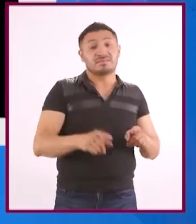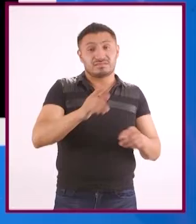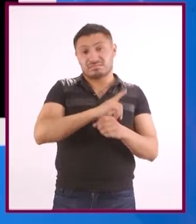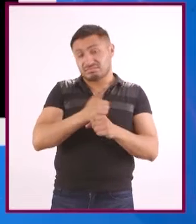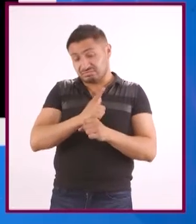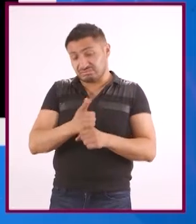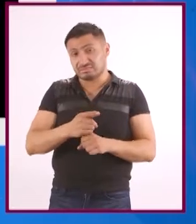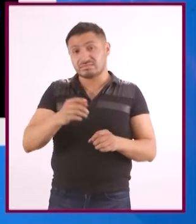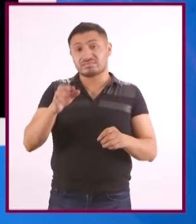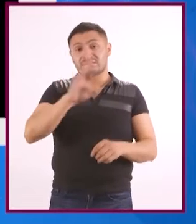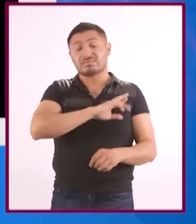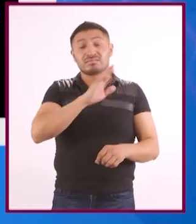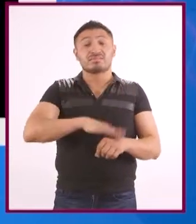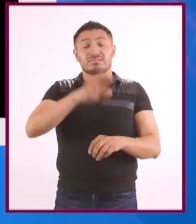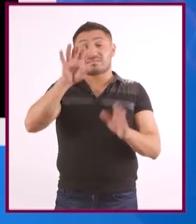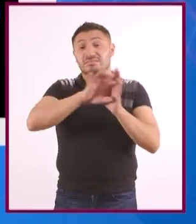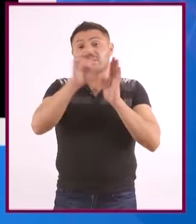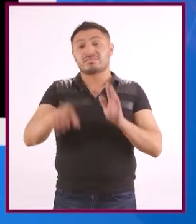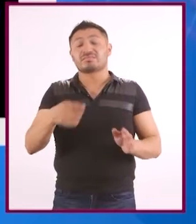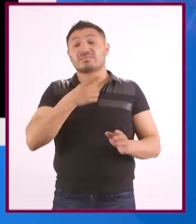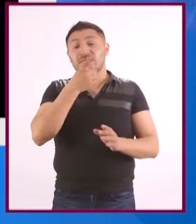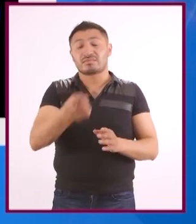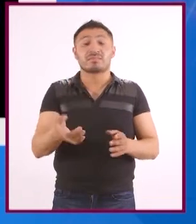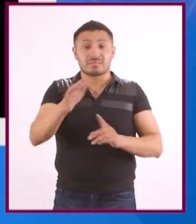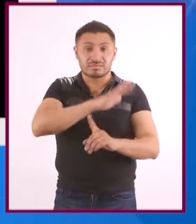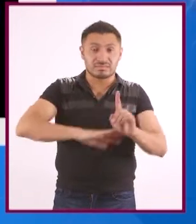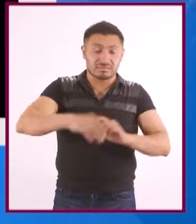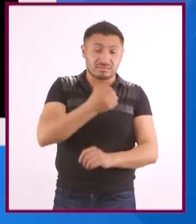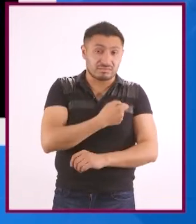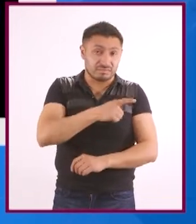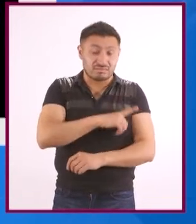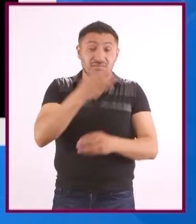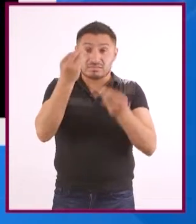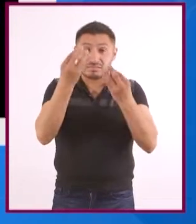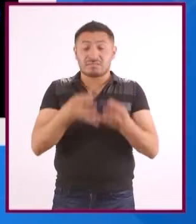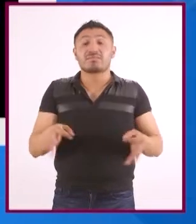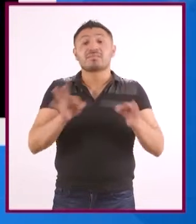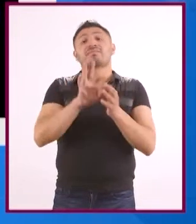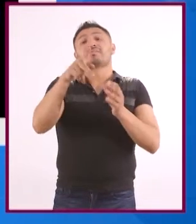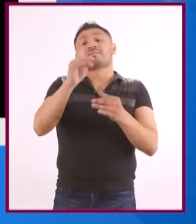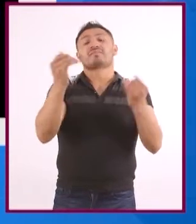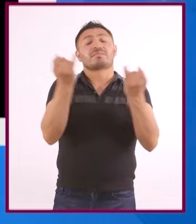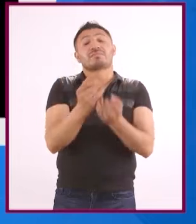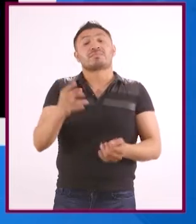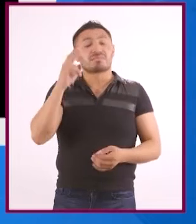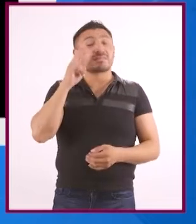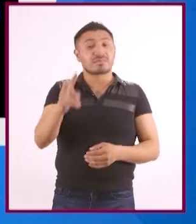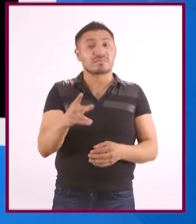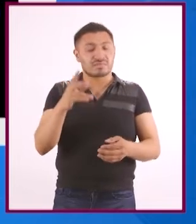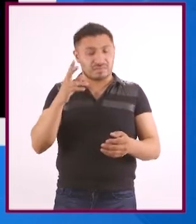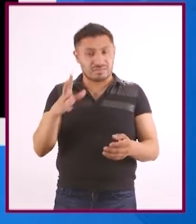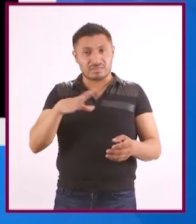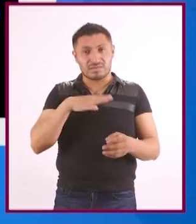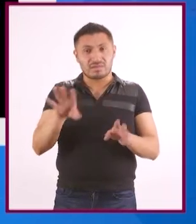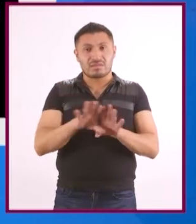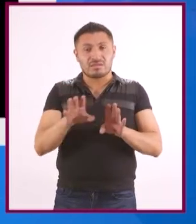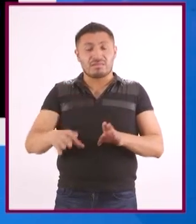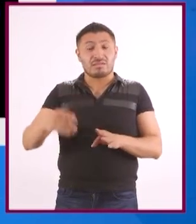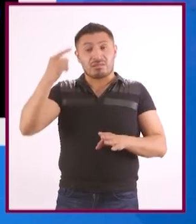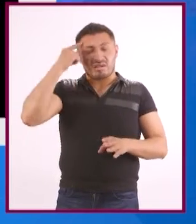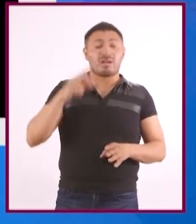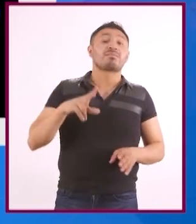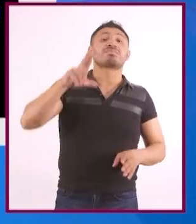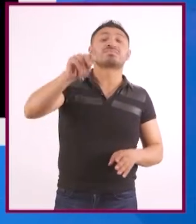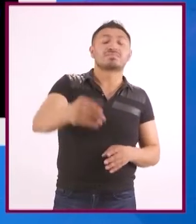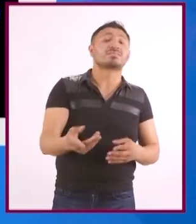profesiones, en particular como ya mencionaba en el ámbito sanitario que es muy importante, pero también estamos viendo que surgen objeciones de conciencia